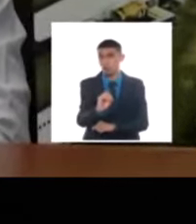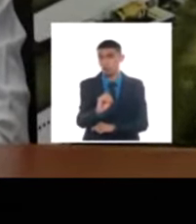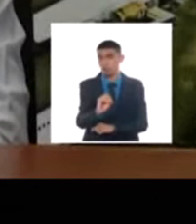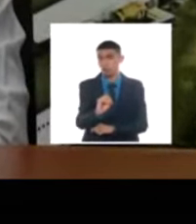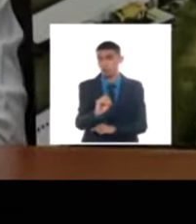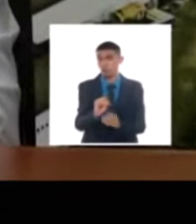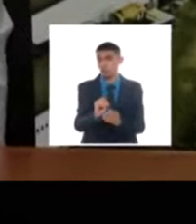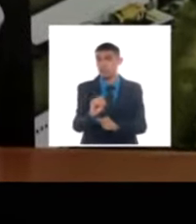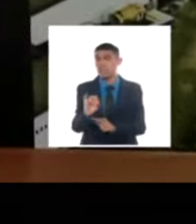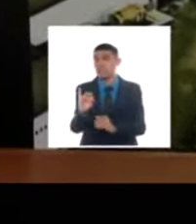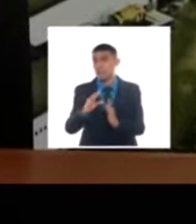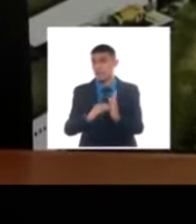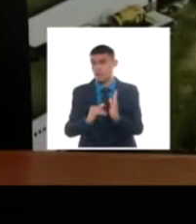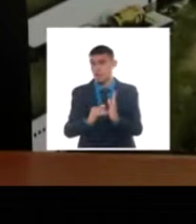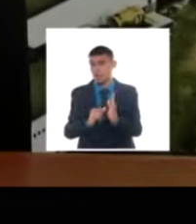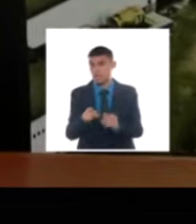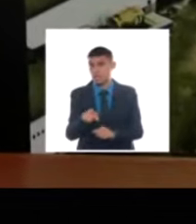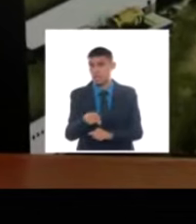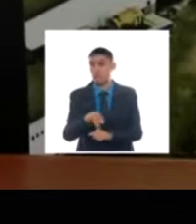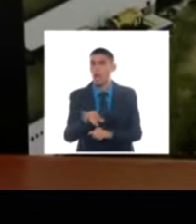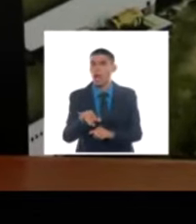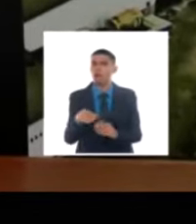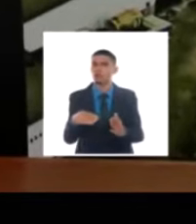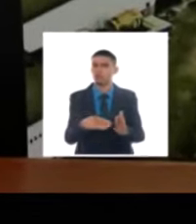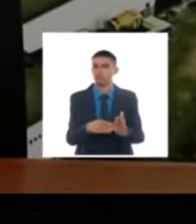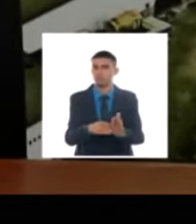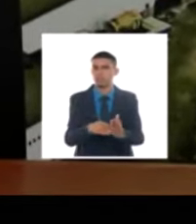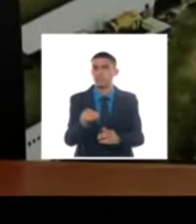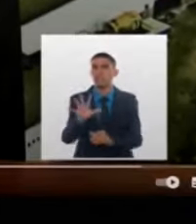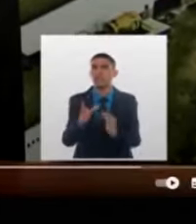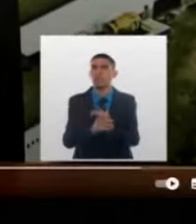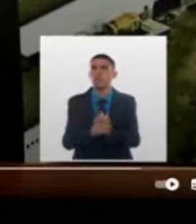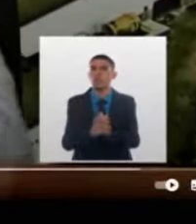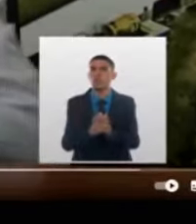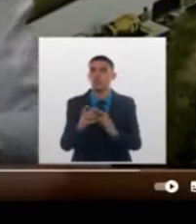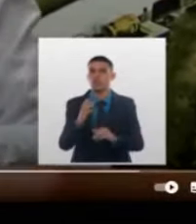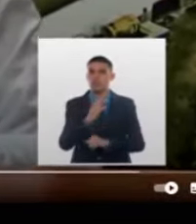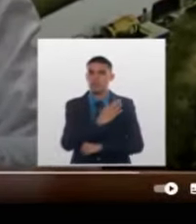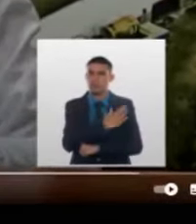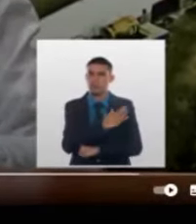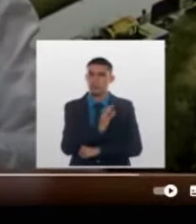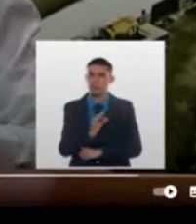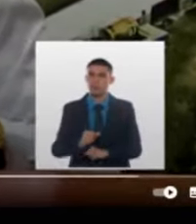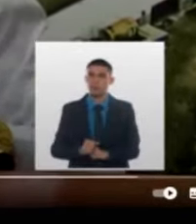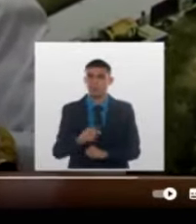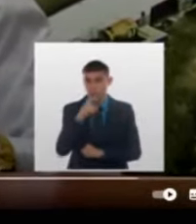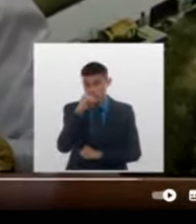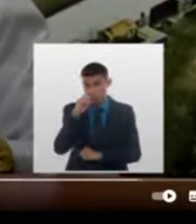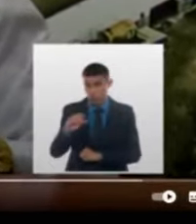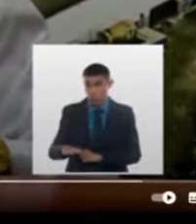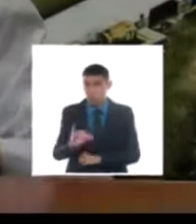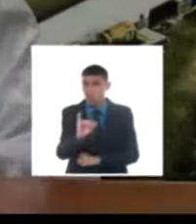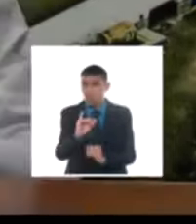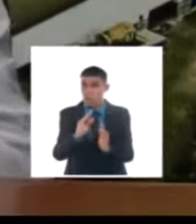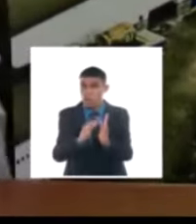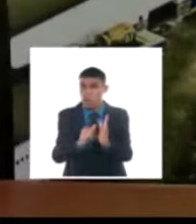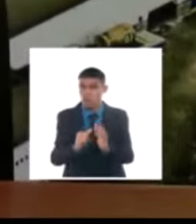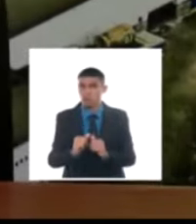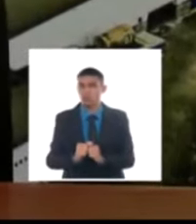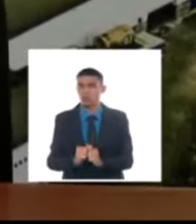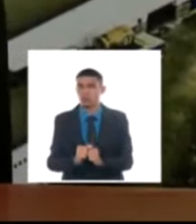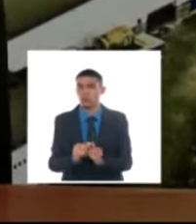6 meses, que va a llegar o va a abarcar hasta el 5 de marzo. Los niños de 6 meses